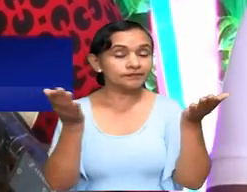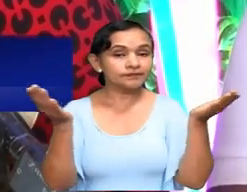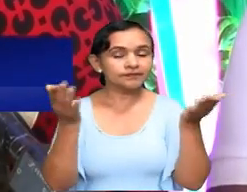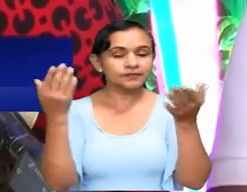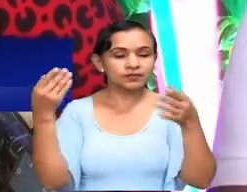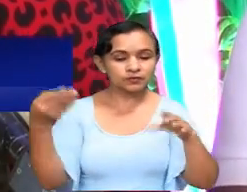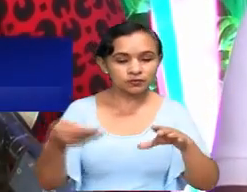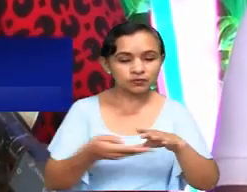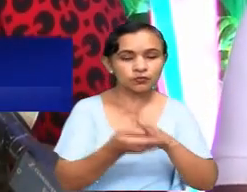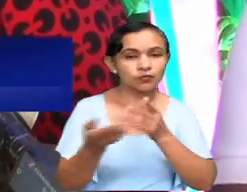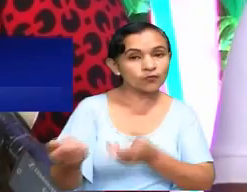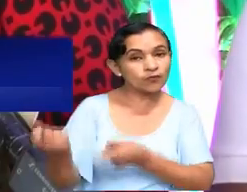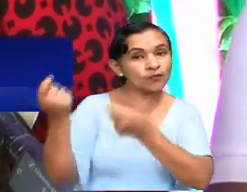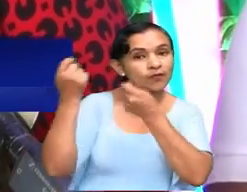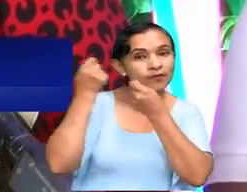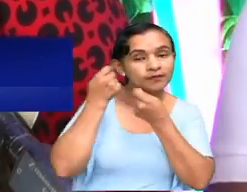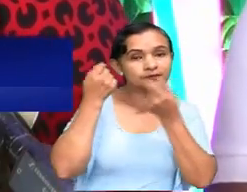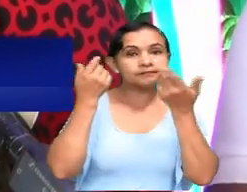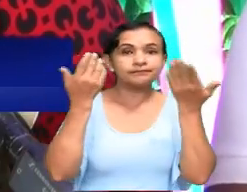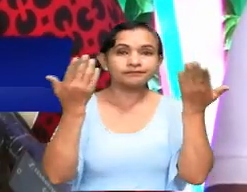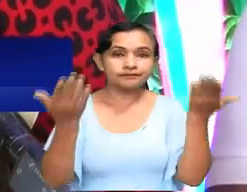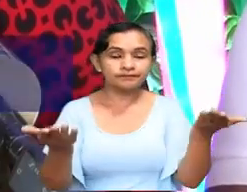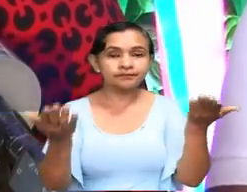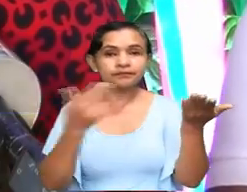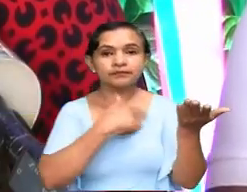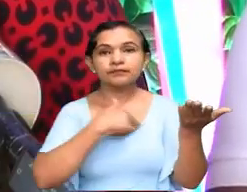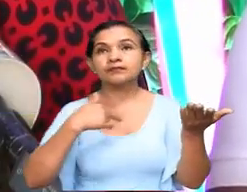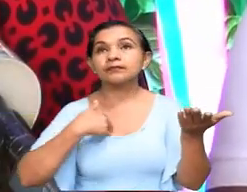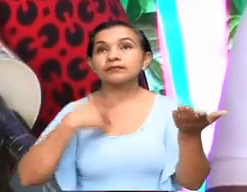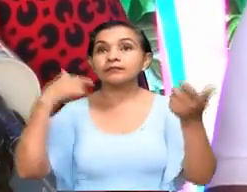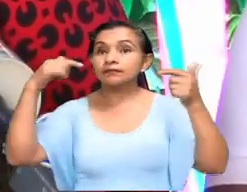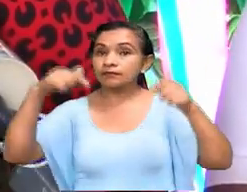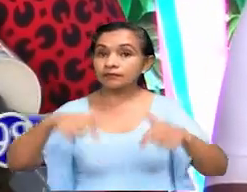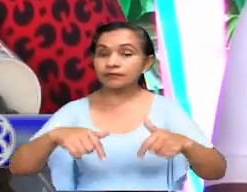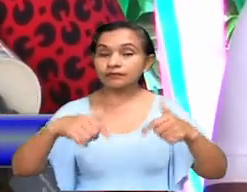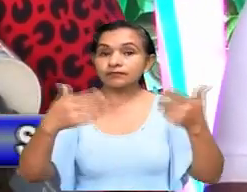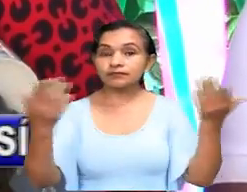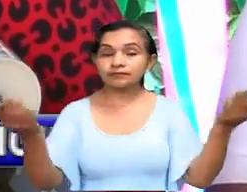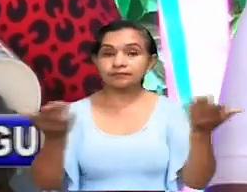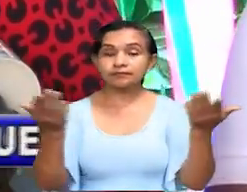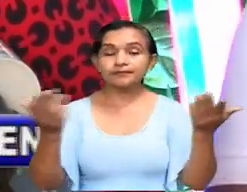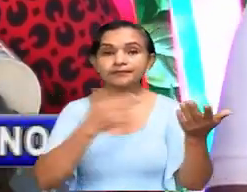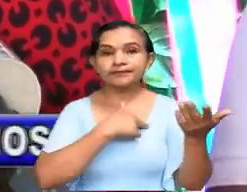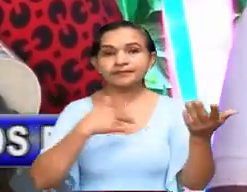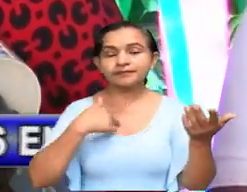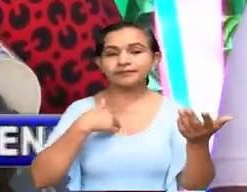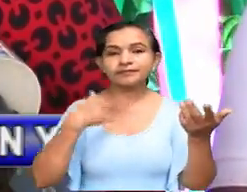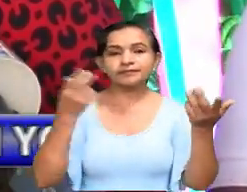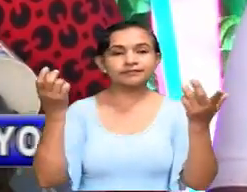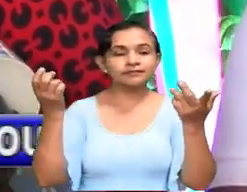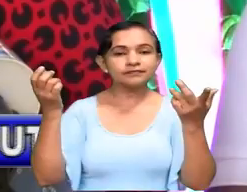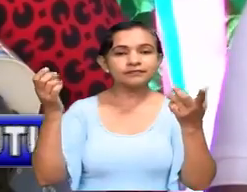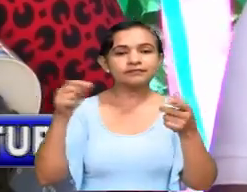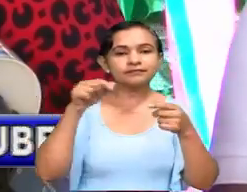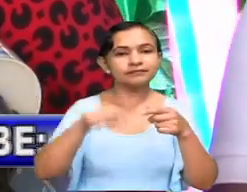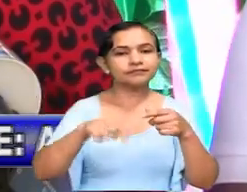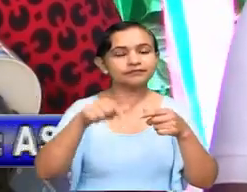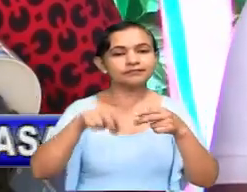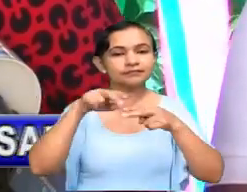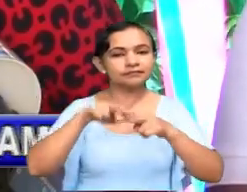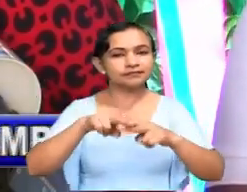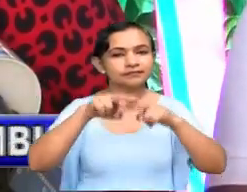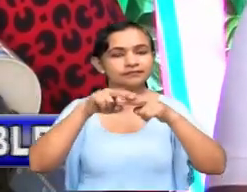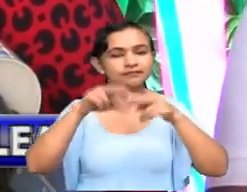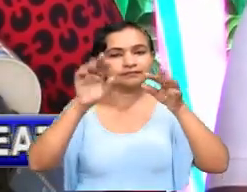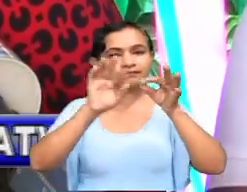fundas, sábanas. Pero vamos a estar ahora para celebrar Santo Domingo aquí en el Parque de